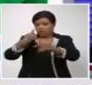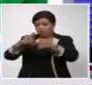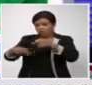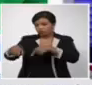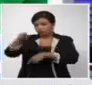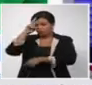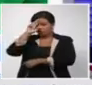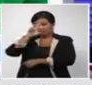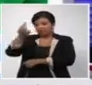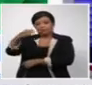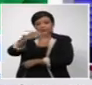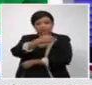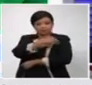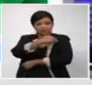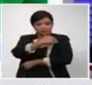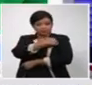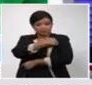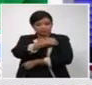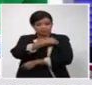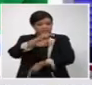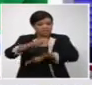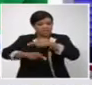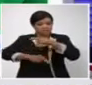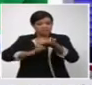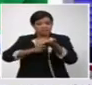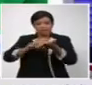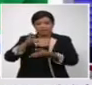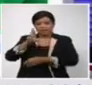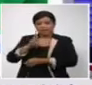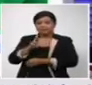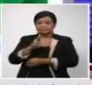también. Se hizo PCR y resultó positivo.